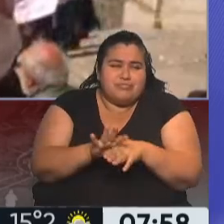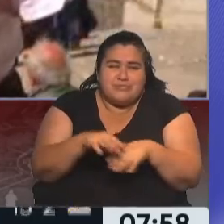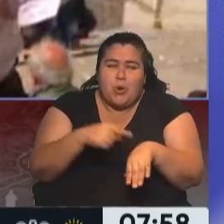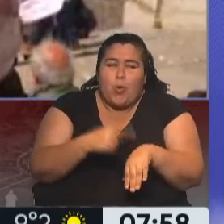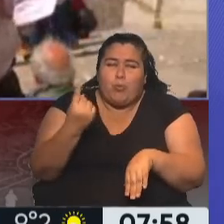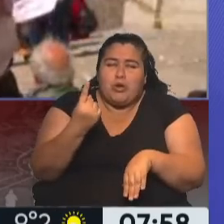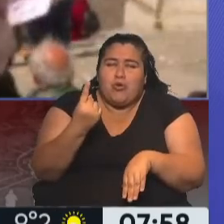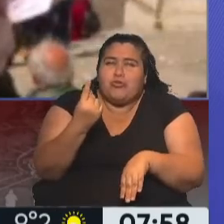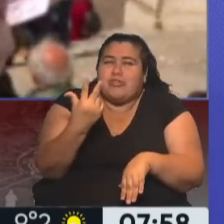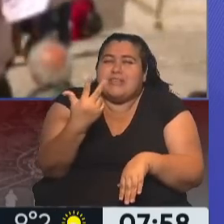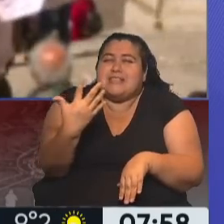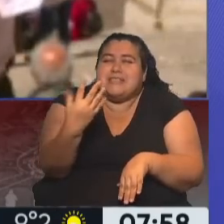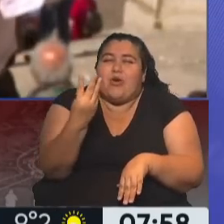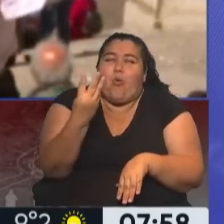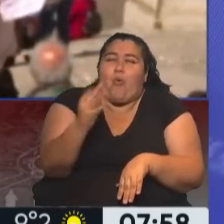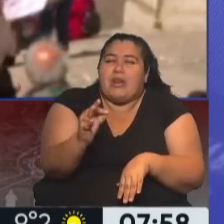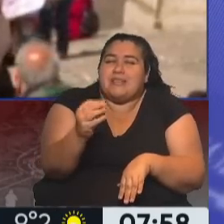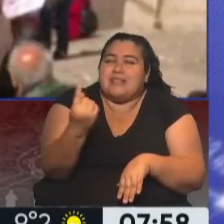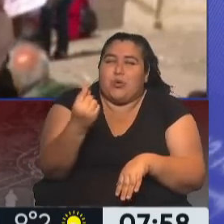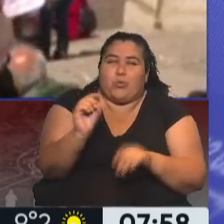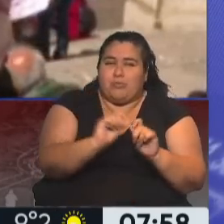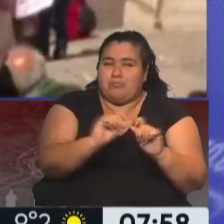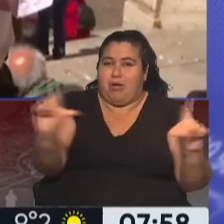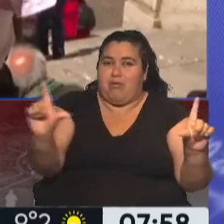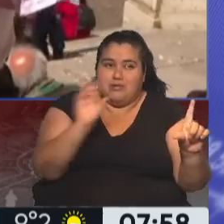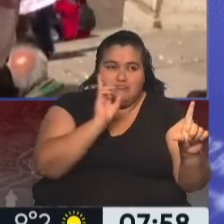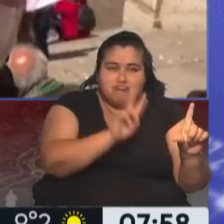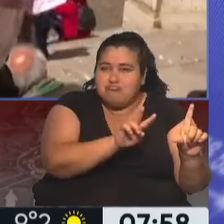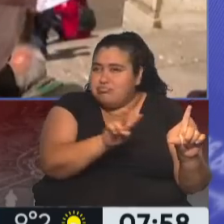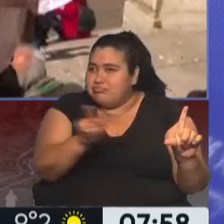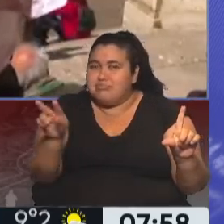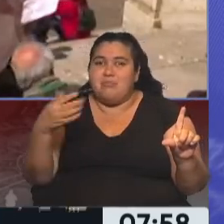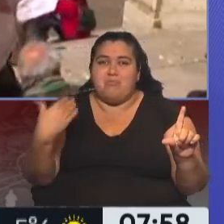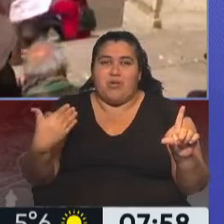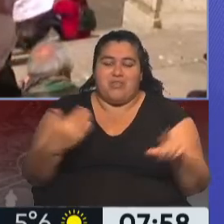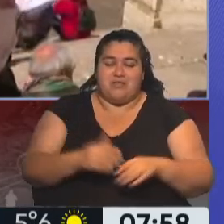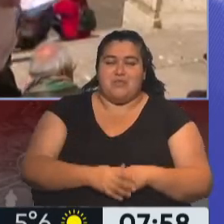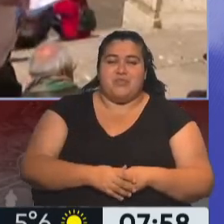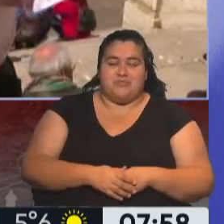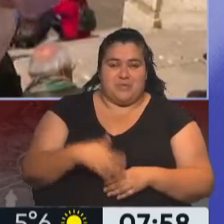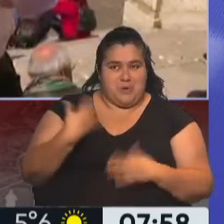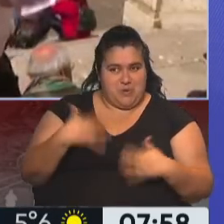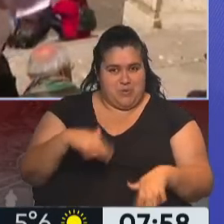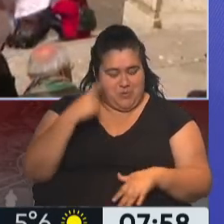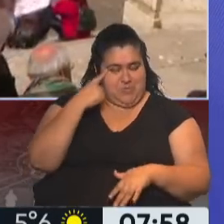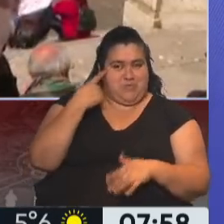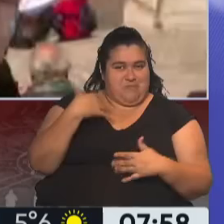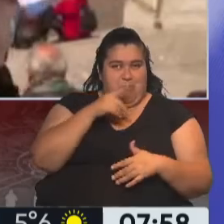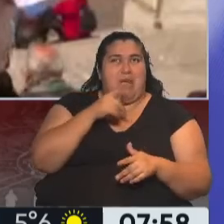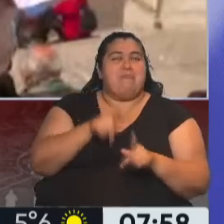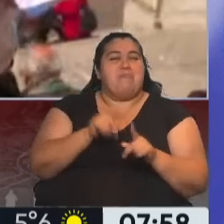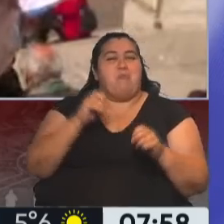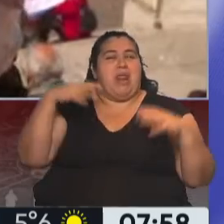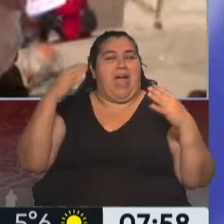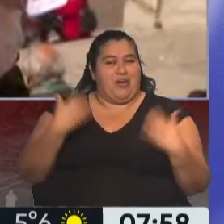minuto 35, 40 segundos seguidos de señal, fue en ese momento. Bueno, es de creer o reventar. Lo